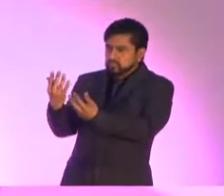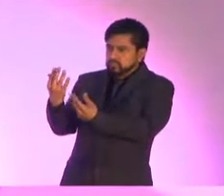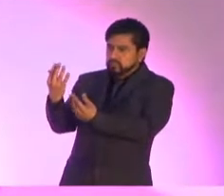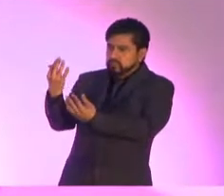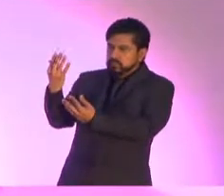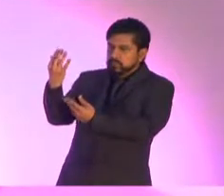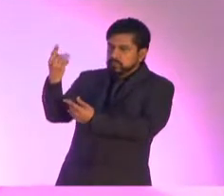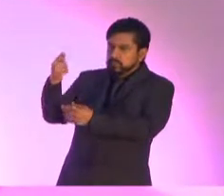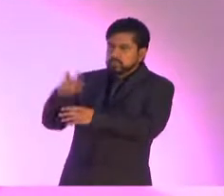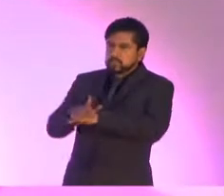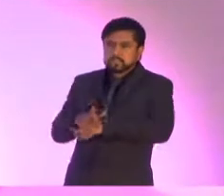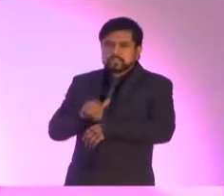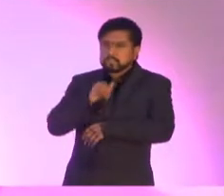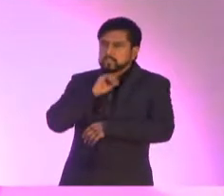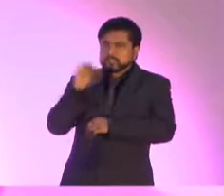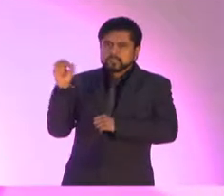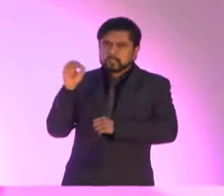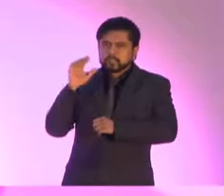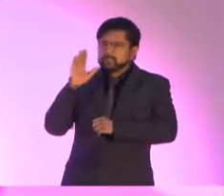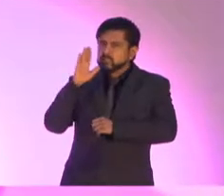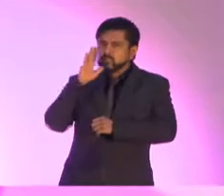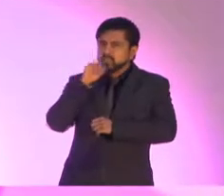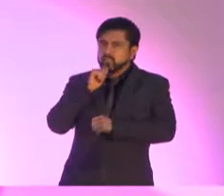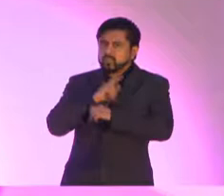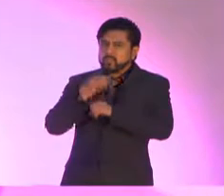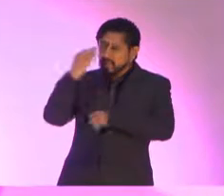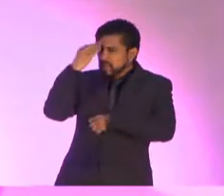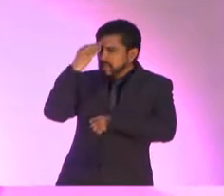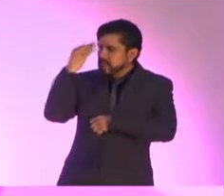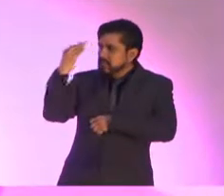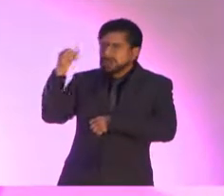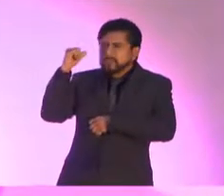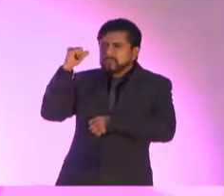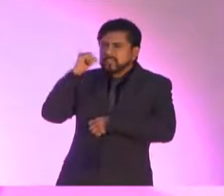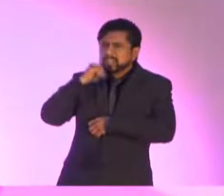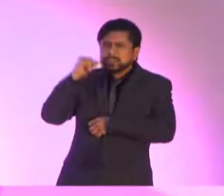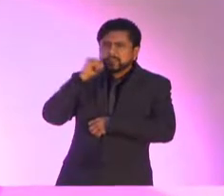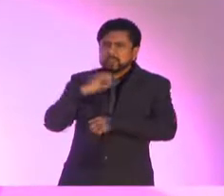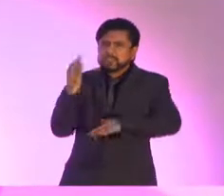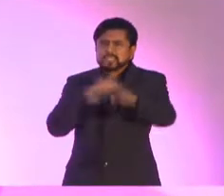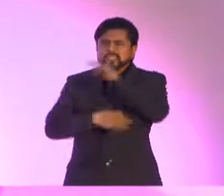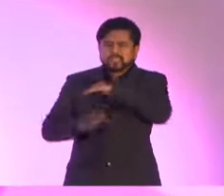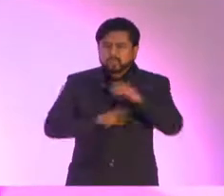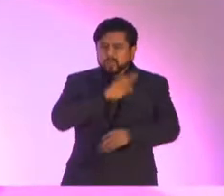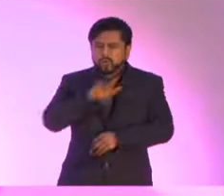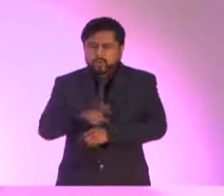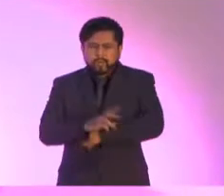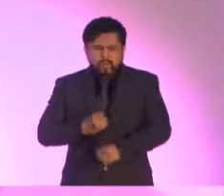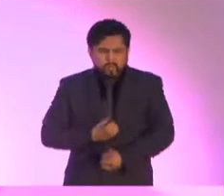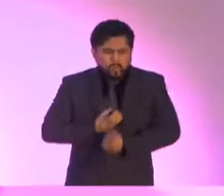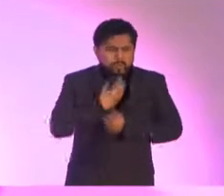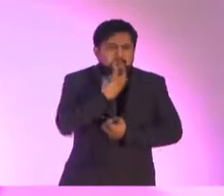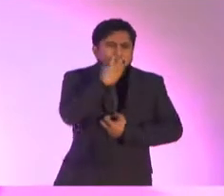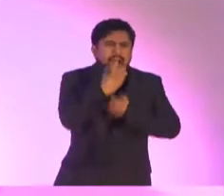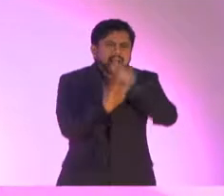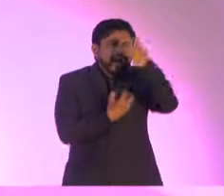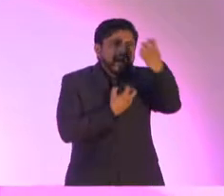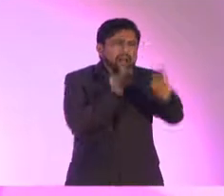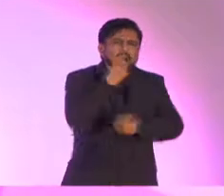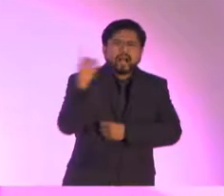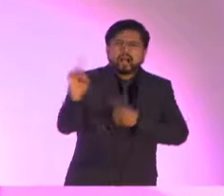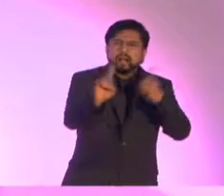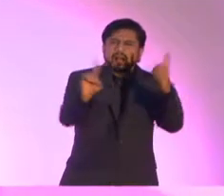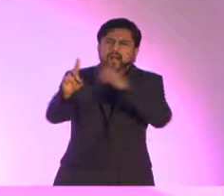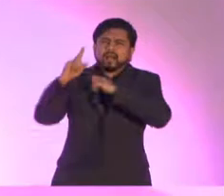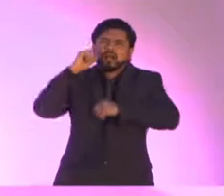Nada puede contra el tiempo. Todo cae en la espalda. El poeta devastado grita por la calle versos sordos. Engaña